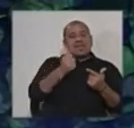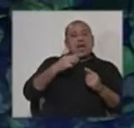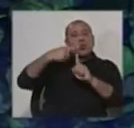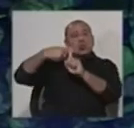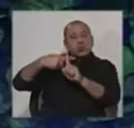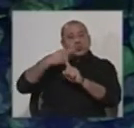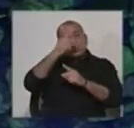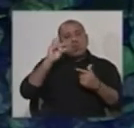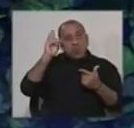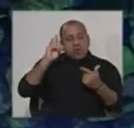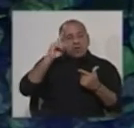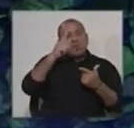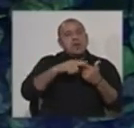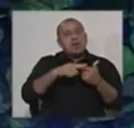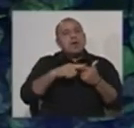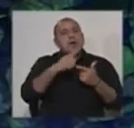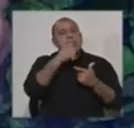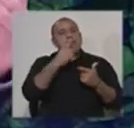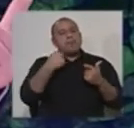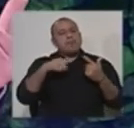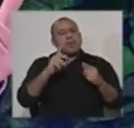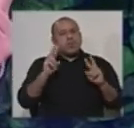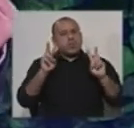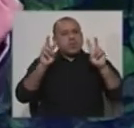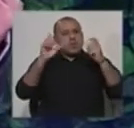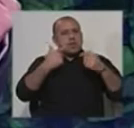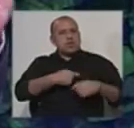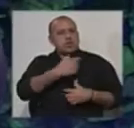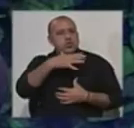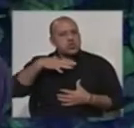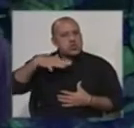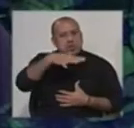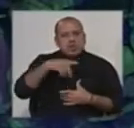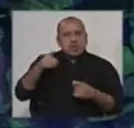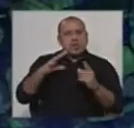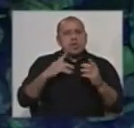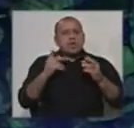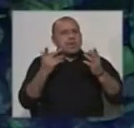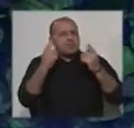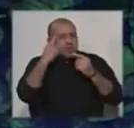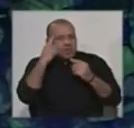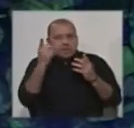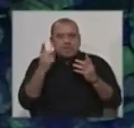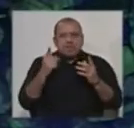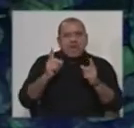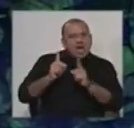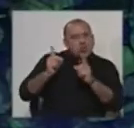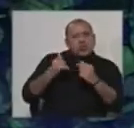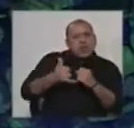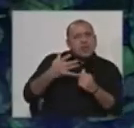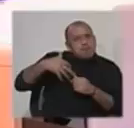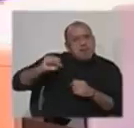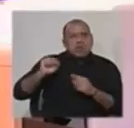vinculado a una parte de la sociedad o una ciudad que se siente que está dándole a los demás más de lo que merece un factor económico